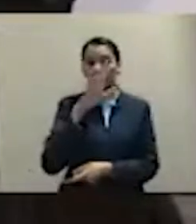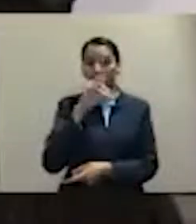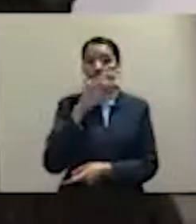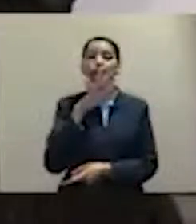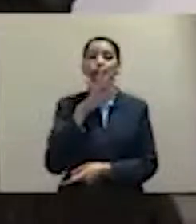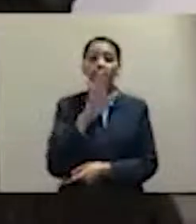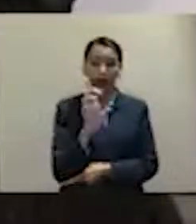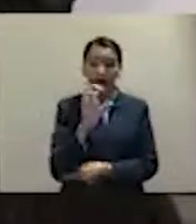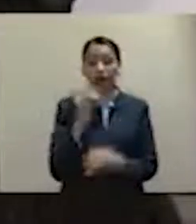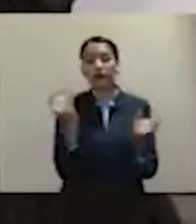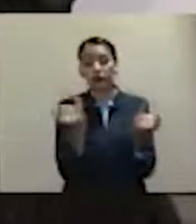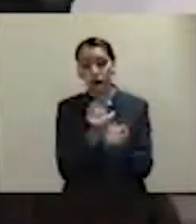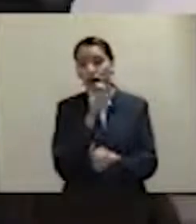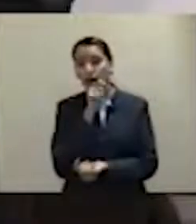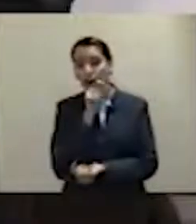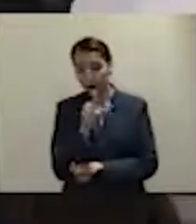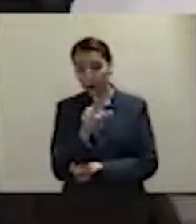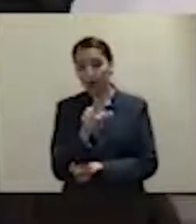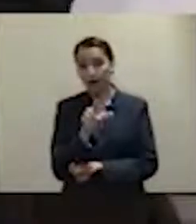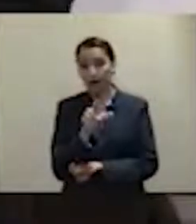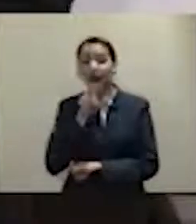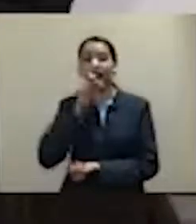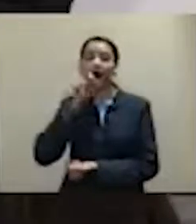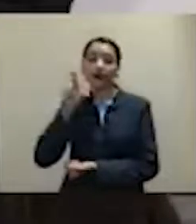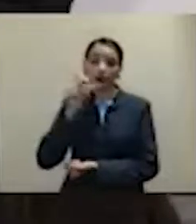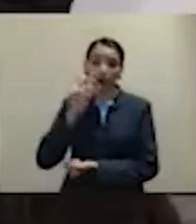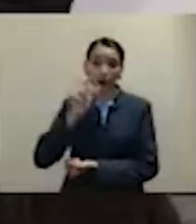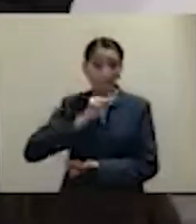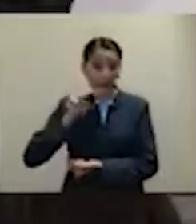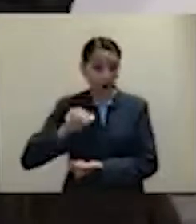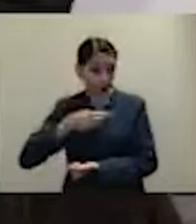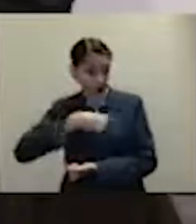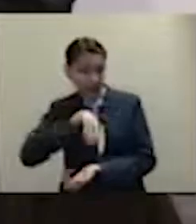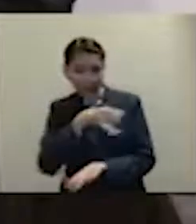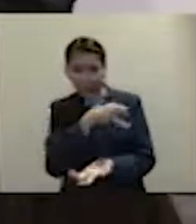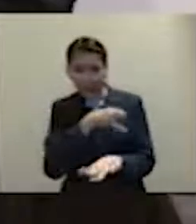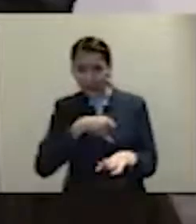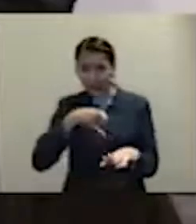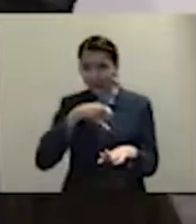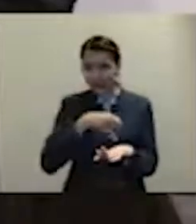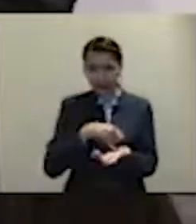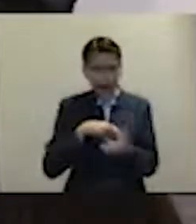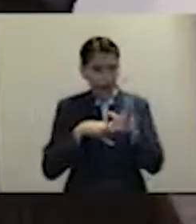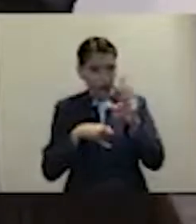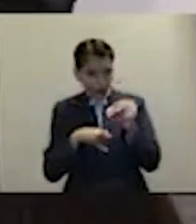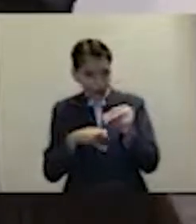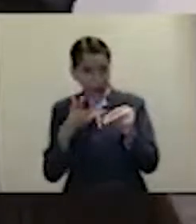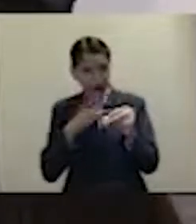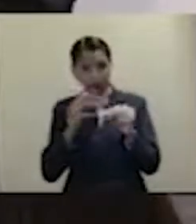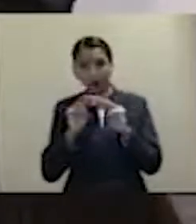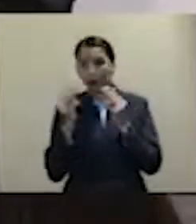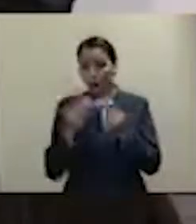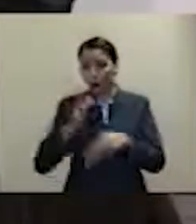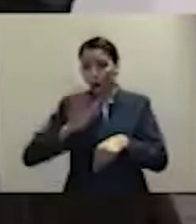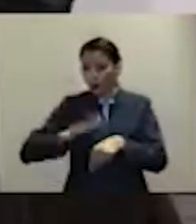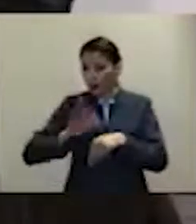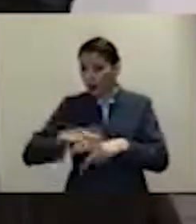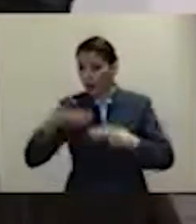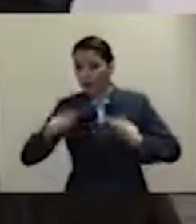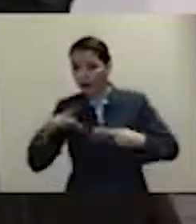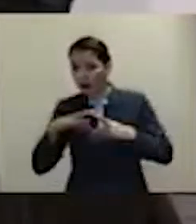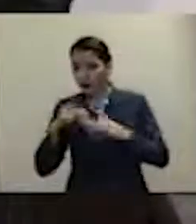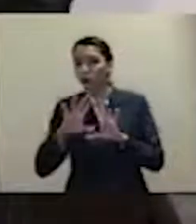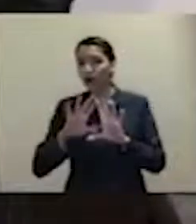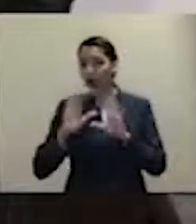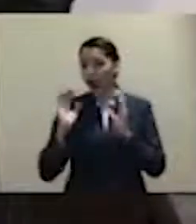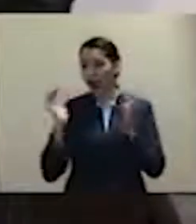otro territorio, hay otro estado en la frontera. Y sí, hoy veíamos precisamente en reunión con el